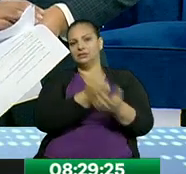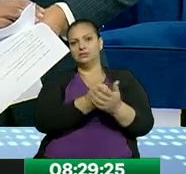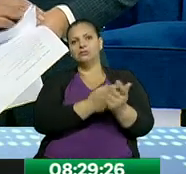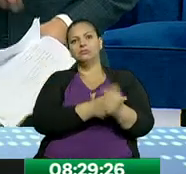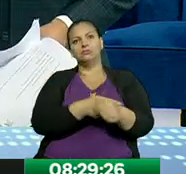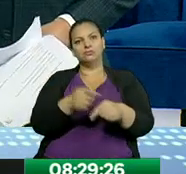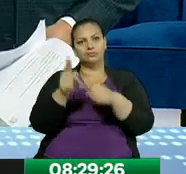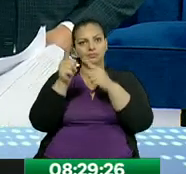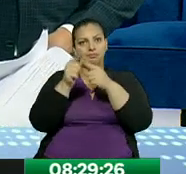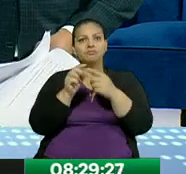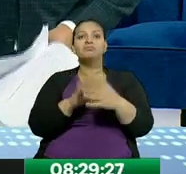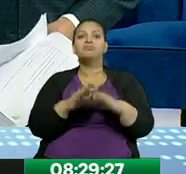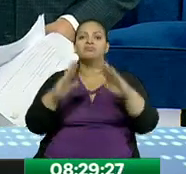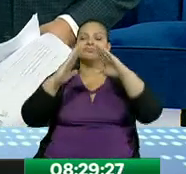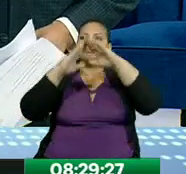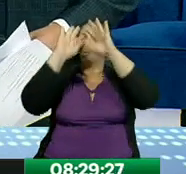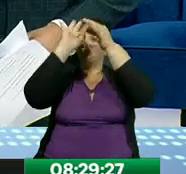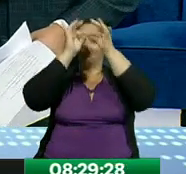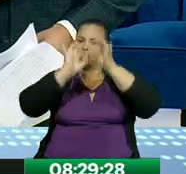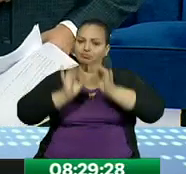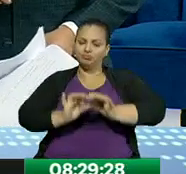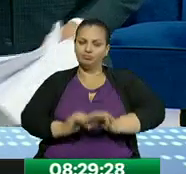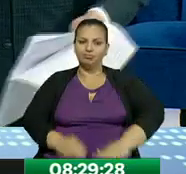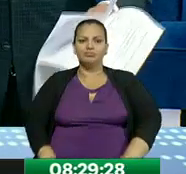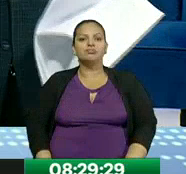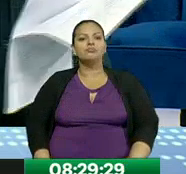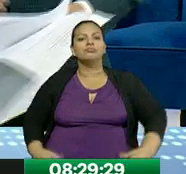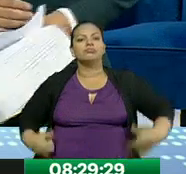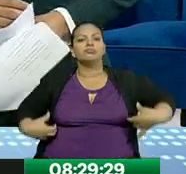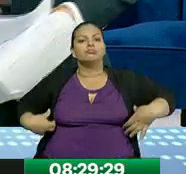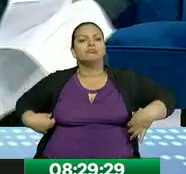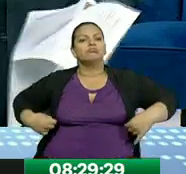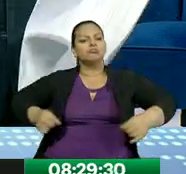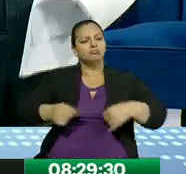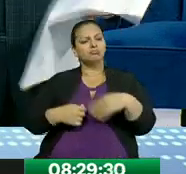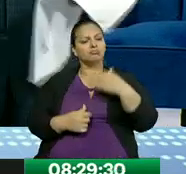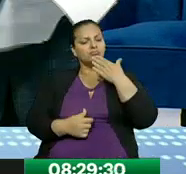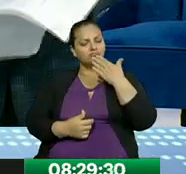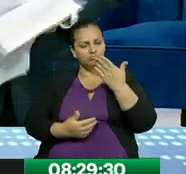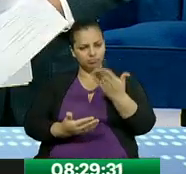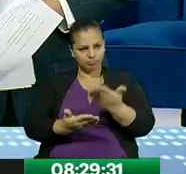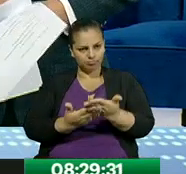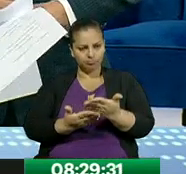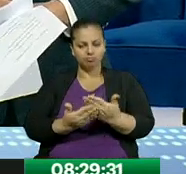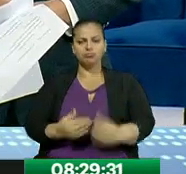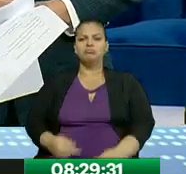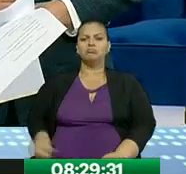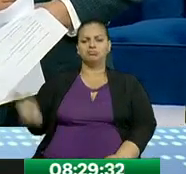querida Pili. En breve estaremos yéndonos para allá y nos vamos a encontrar ahí para comprar el arbolito de